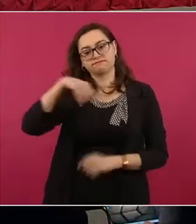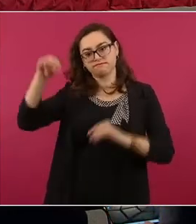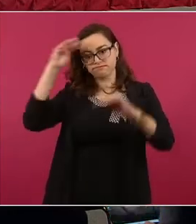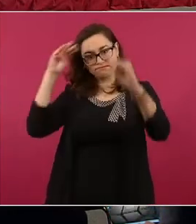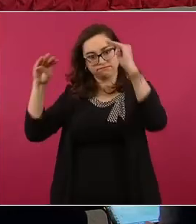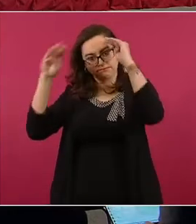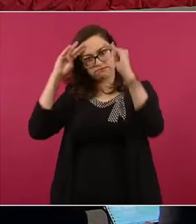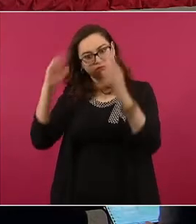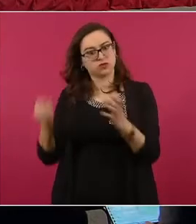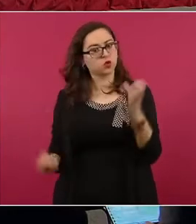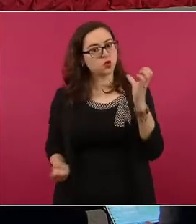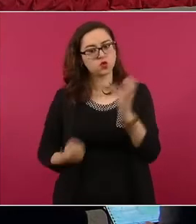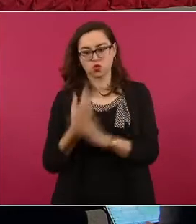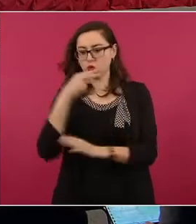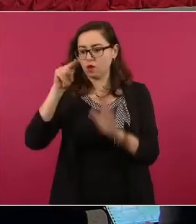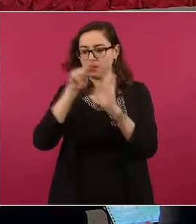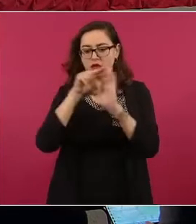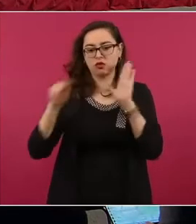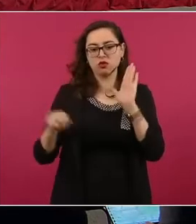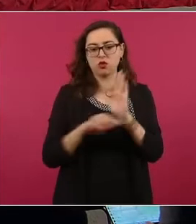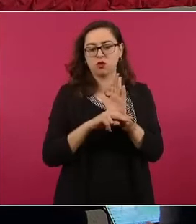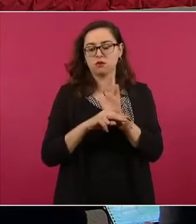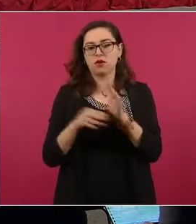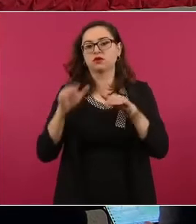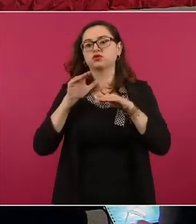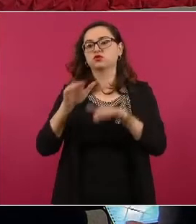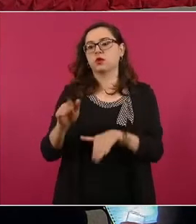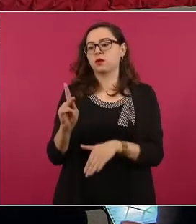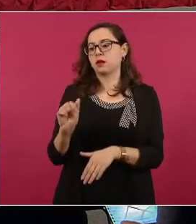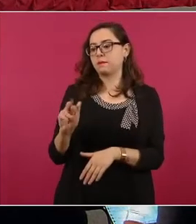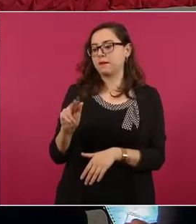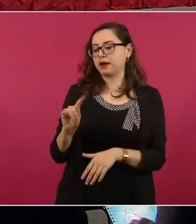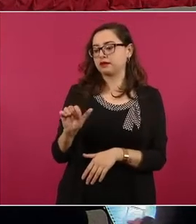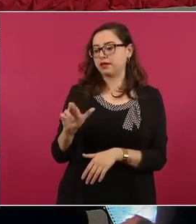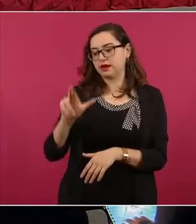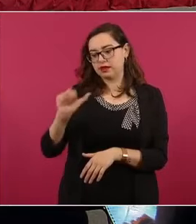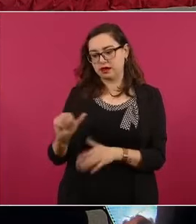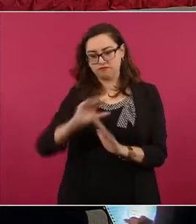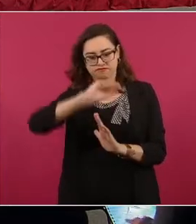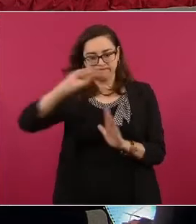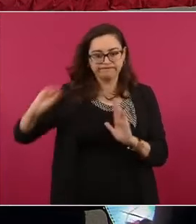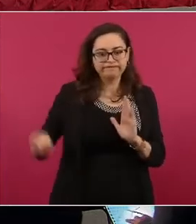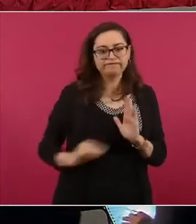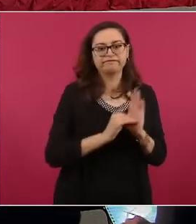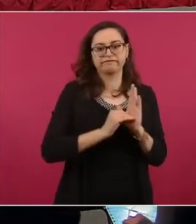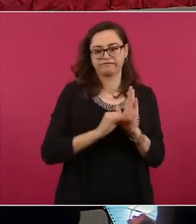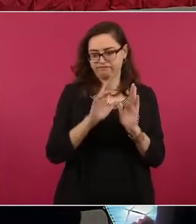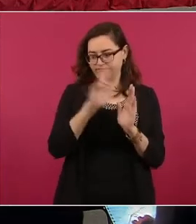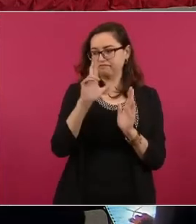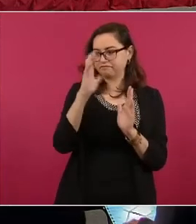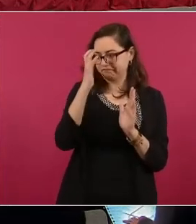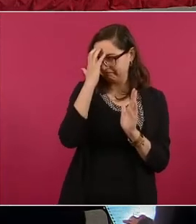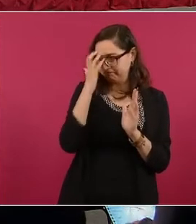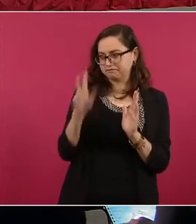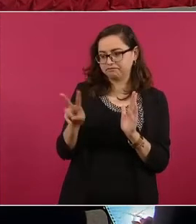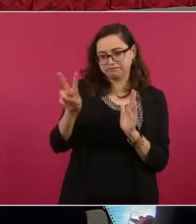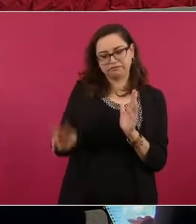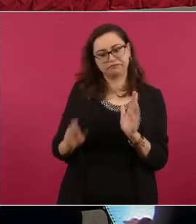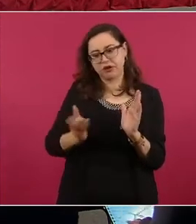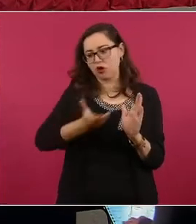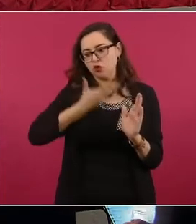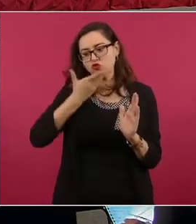una norma de partería incluyen el reconocer esa diversidad étnica, cultural,